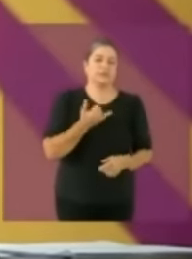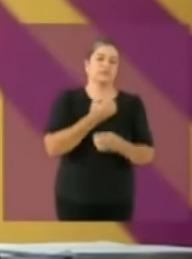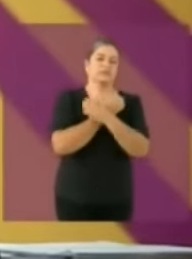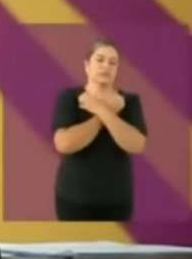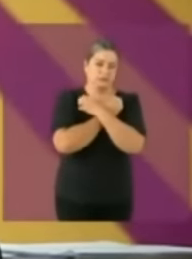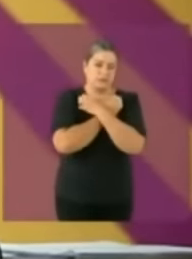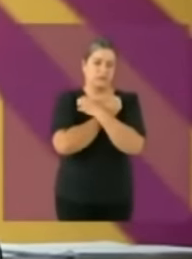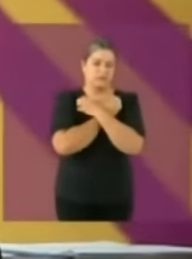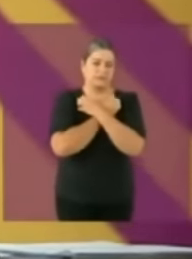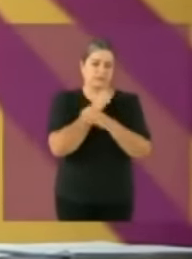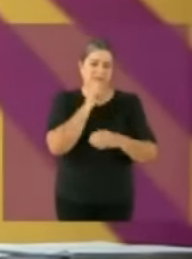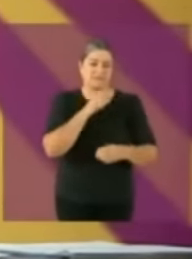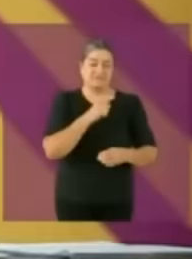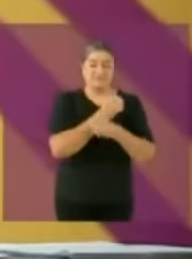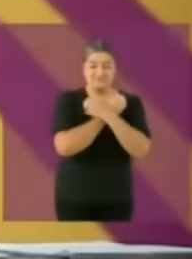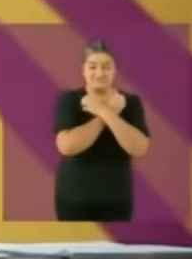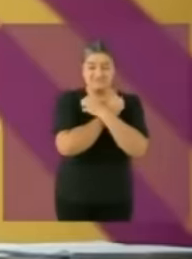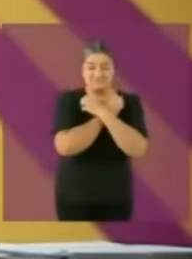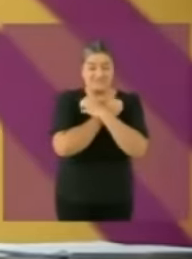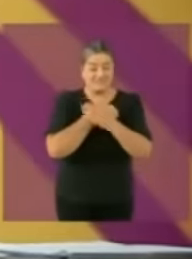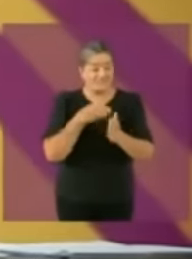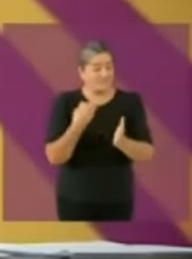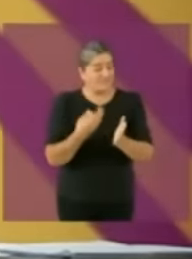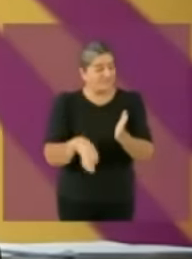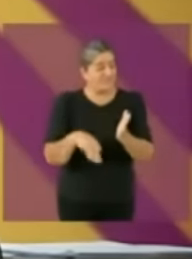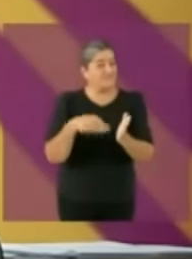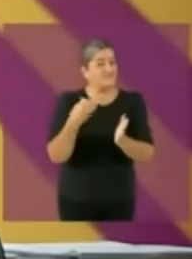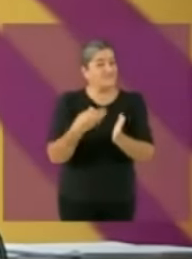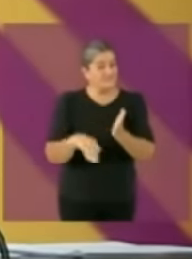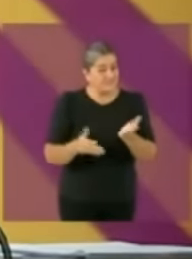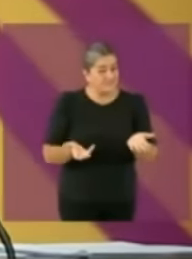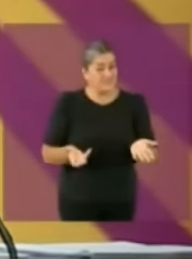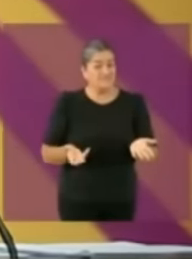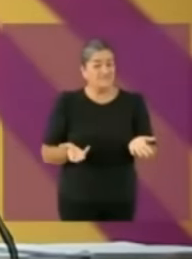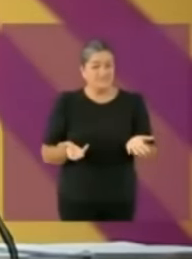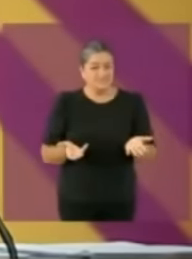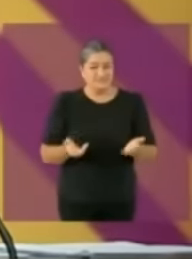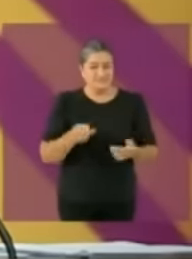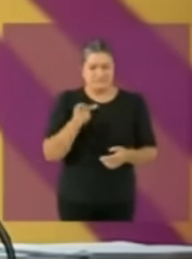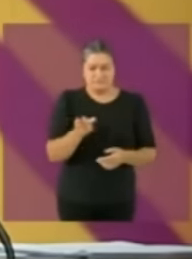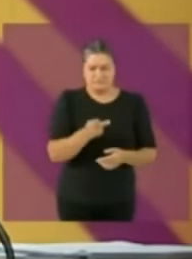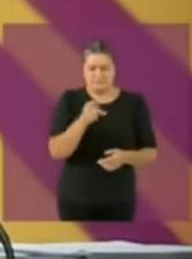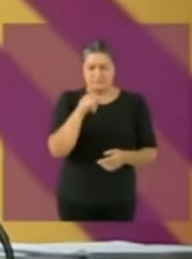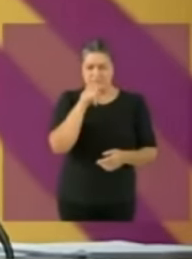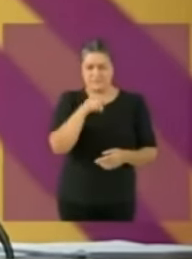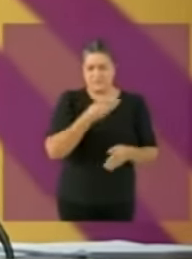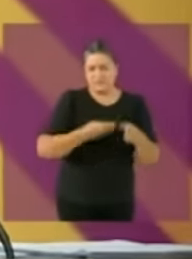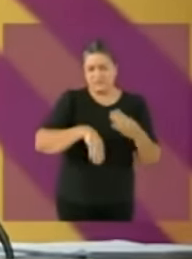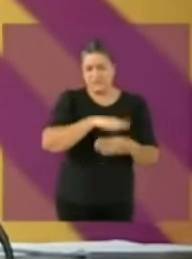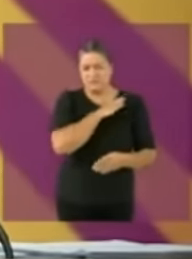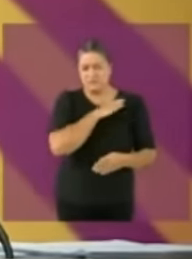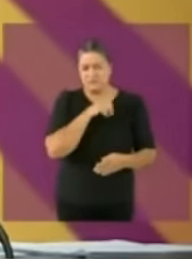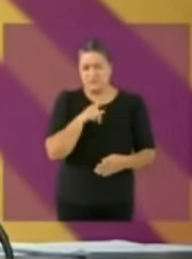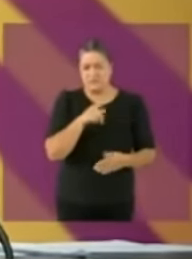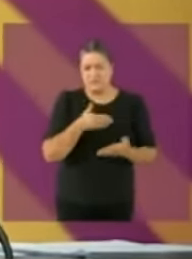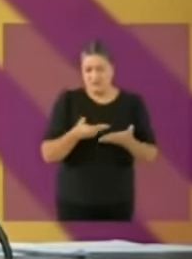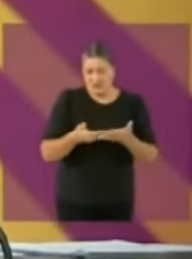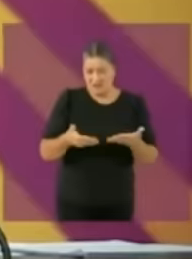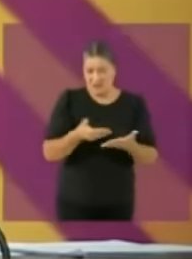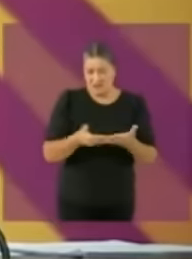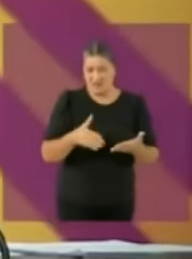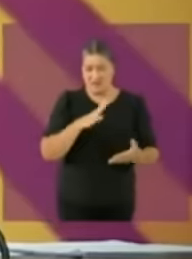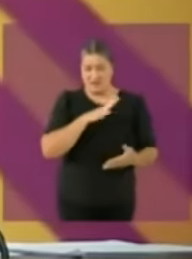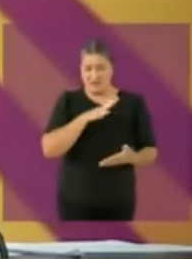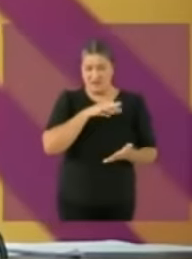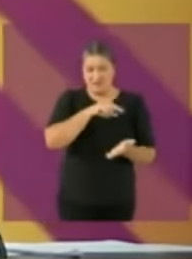exagerada. Pero en el caso de Xóchitl, si sus asesores le recomendaron una postura, creo que no la logró. Se le vio desencajada, con la